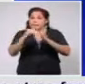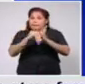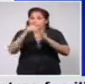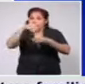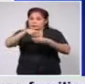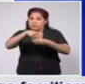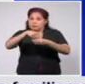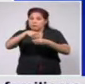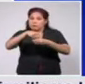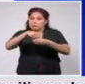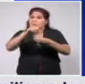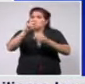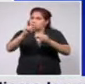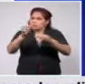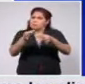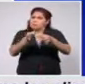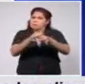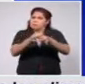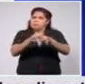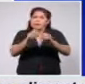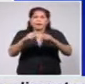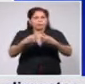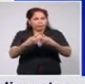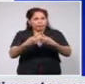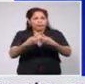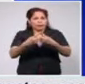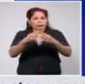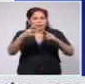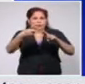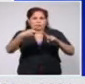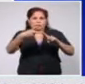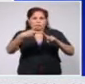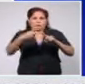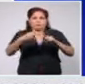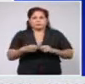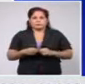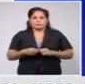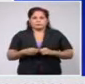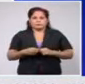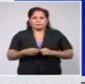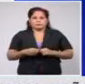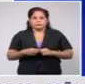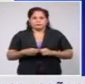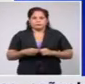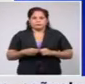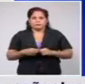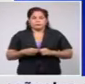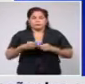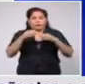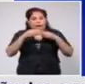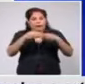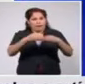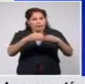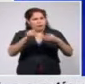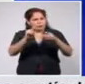aunque discretamente inferior, pero en segundo lugar en el país. Granma